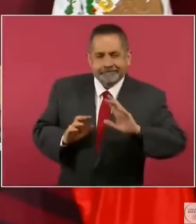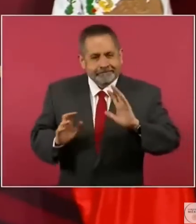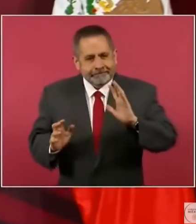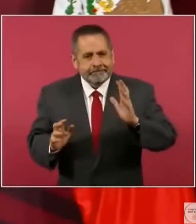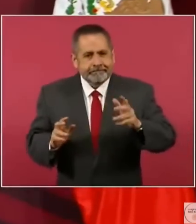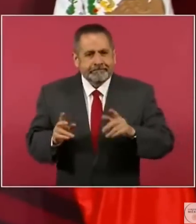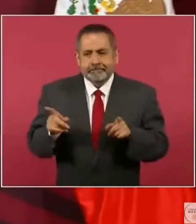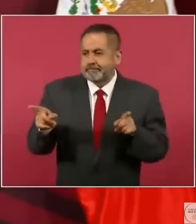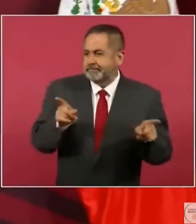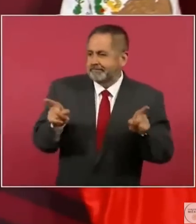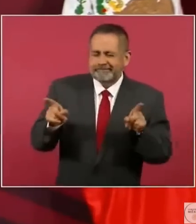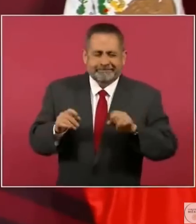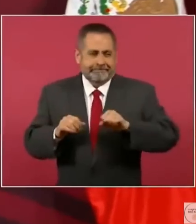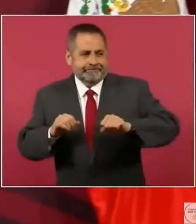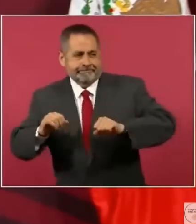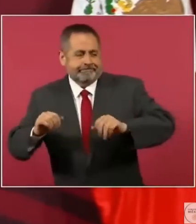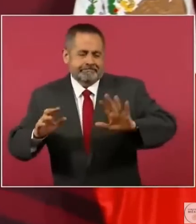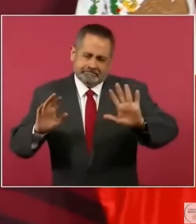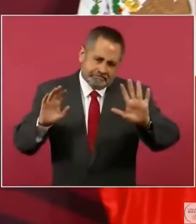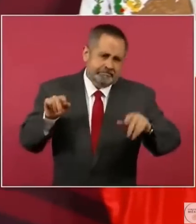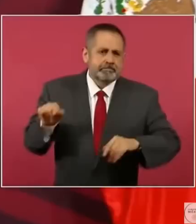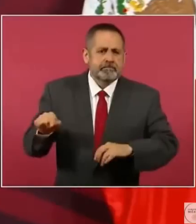en los grupos,